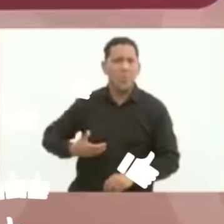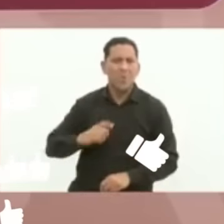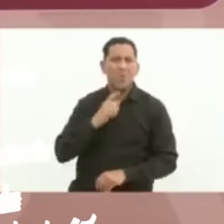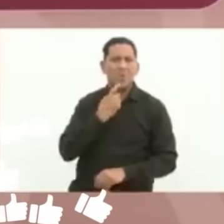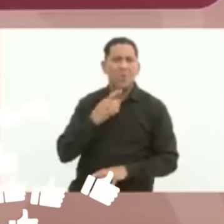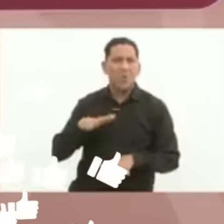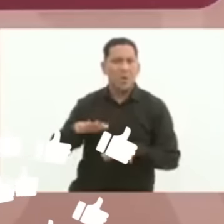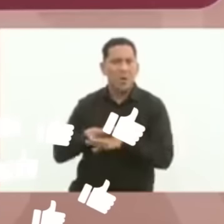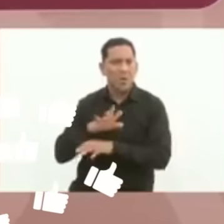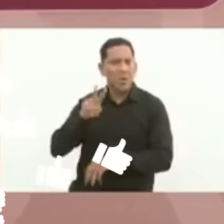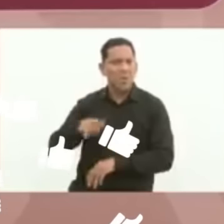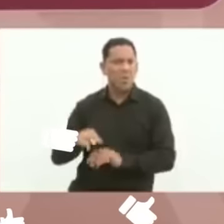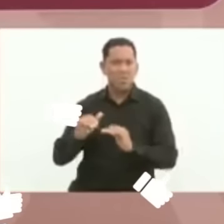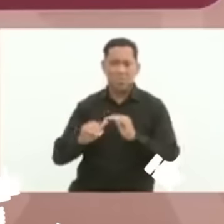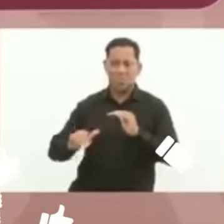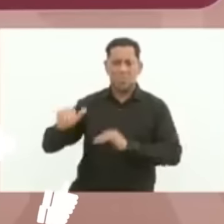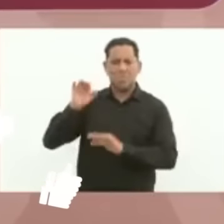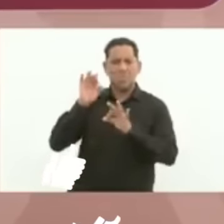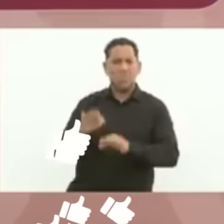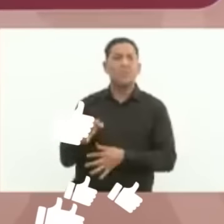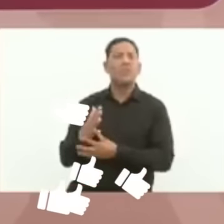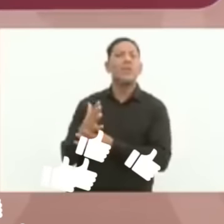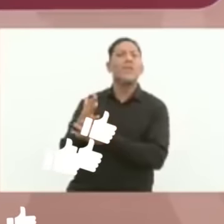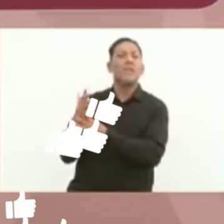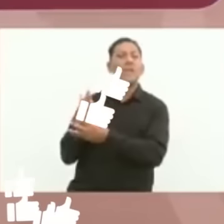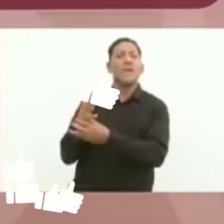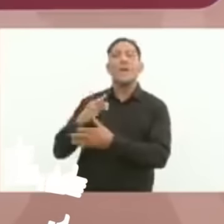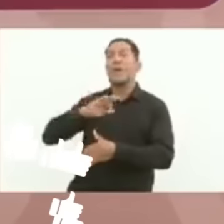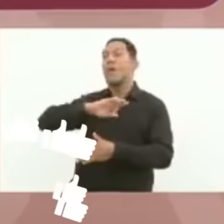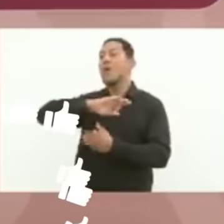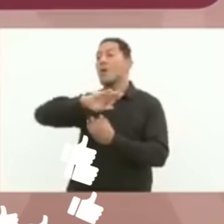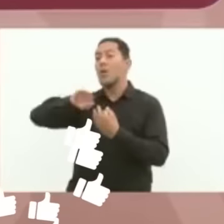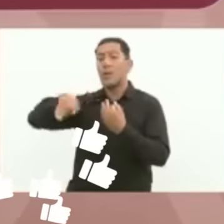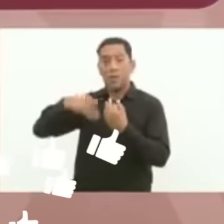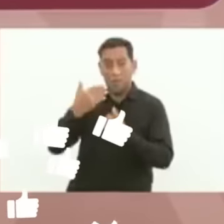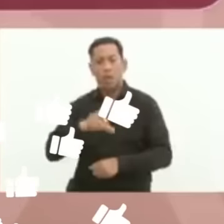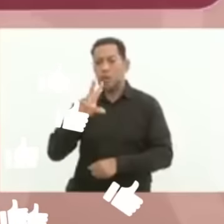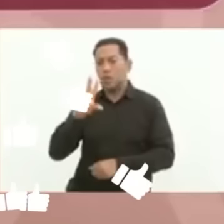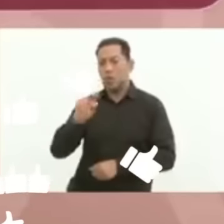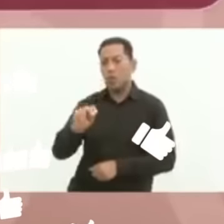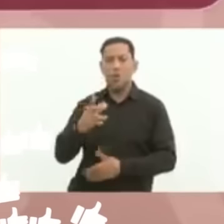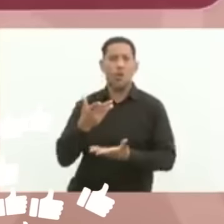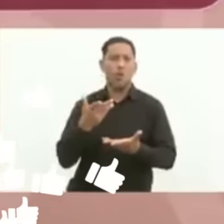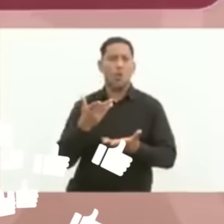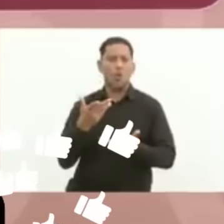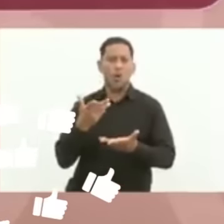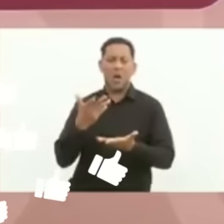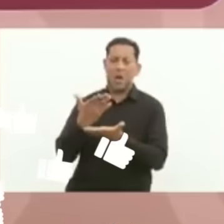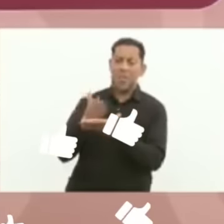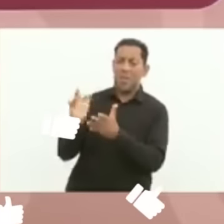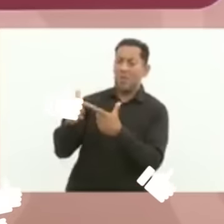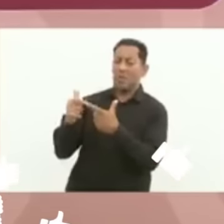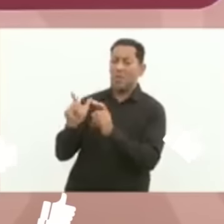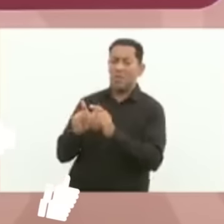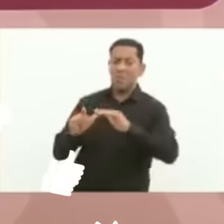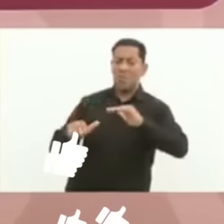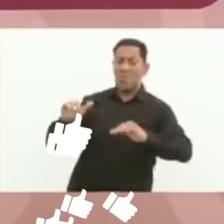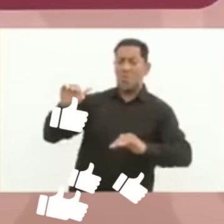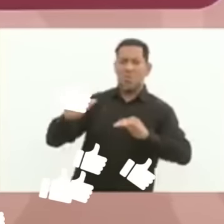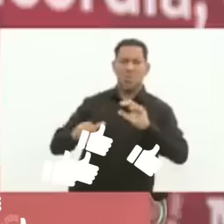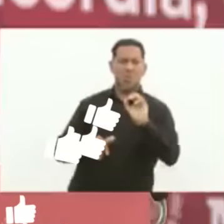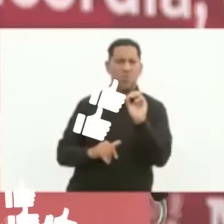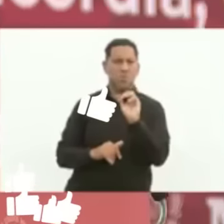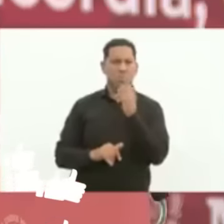una máxima que dice por el bien de todos primero los pobres No al clasismo hay otras palabras que